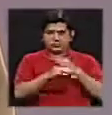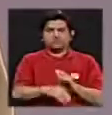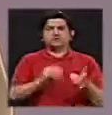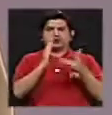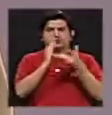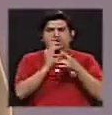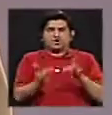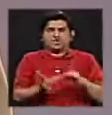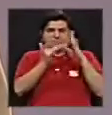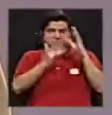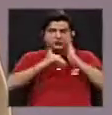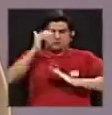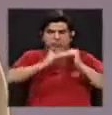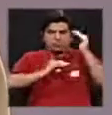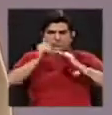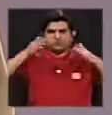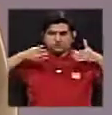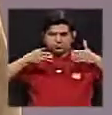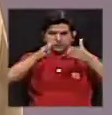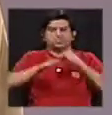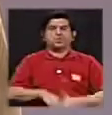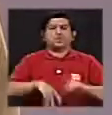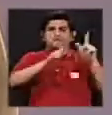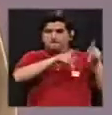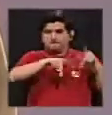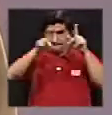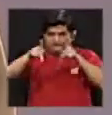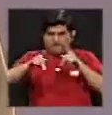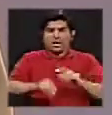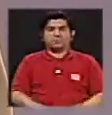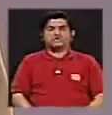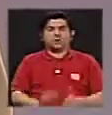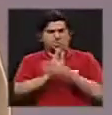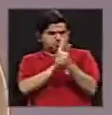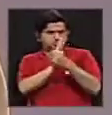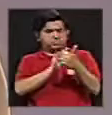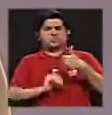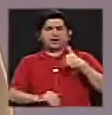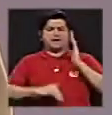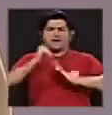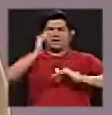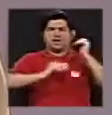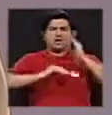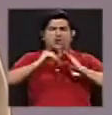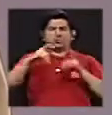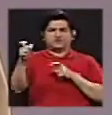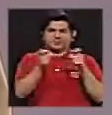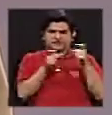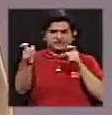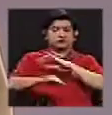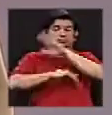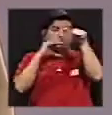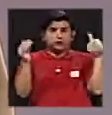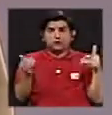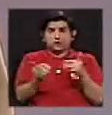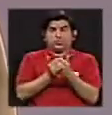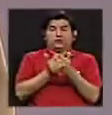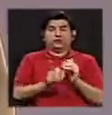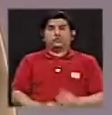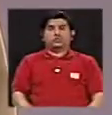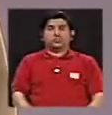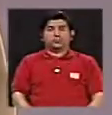técnicos expertos en construcción de carreteras, por gente muy capaz en contratación administrativa y por todo